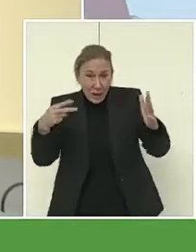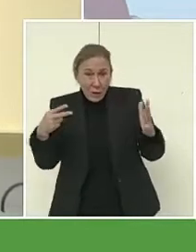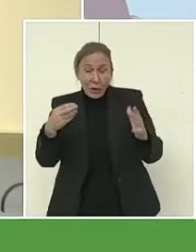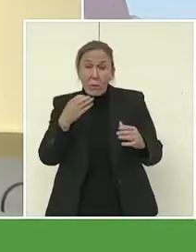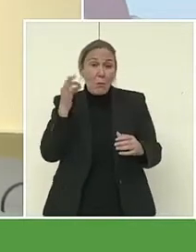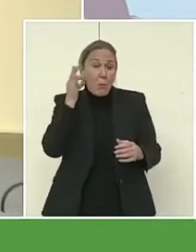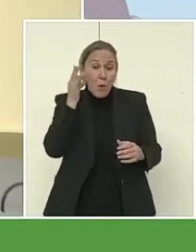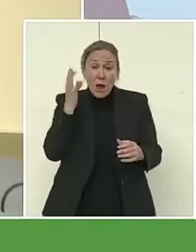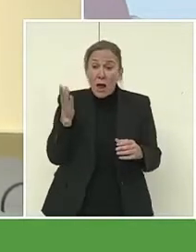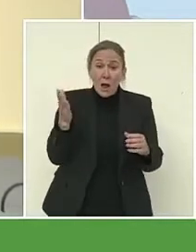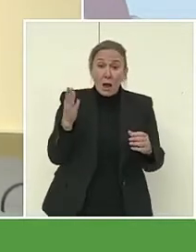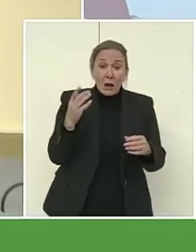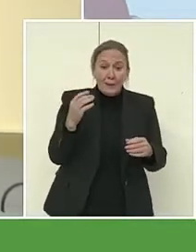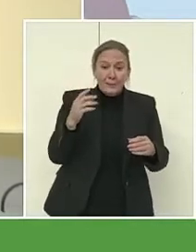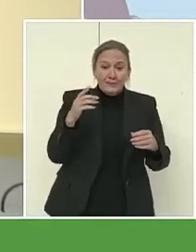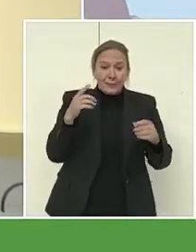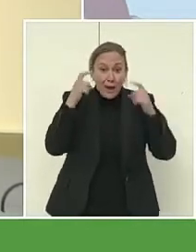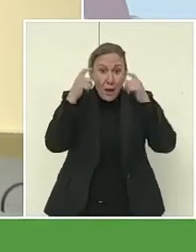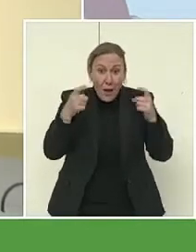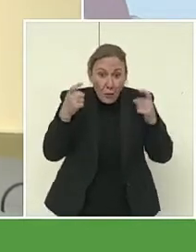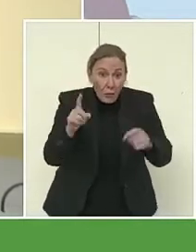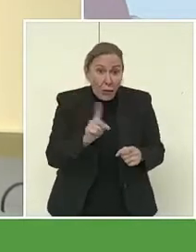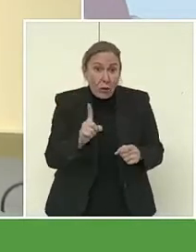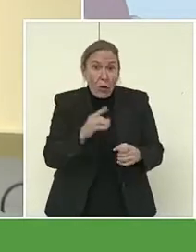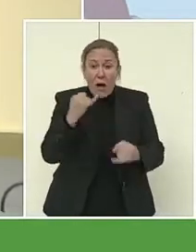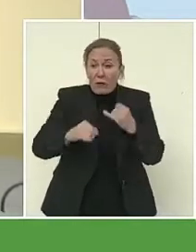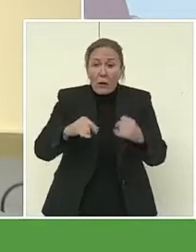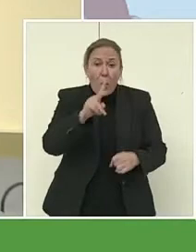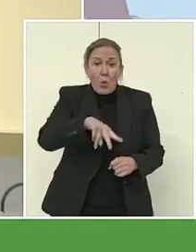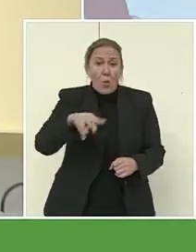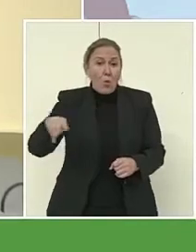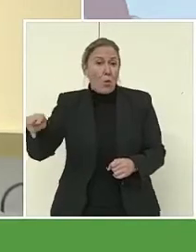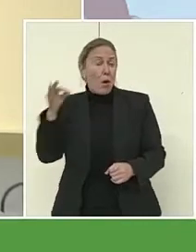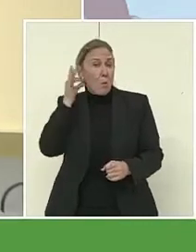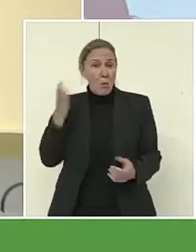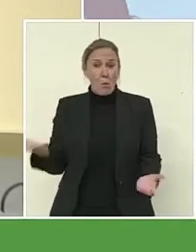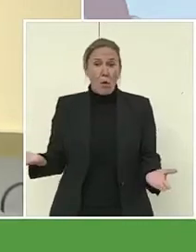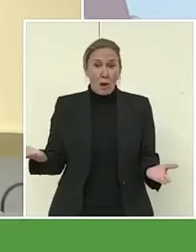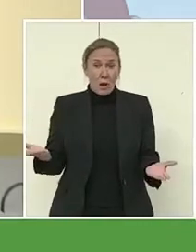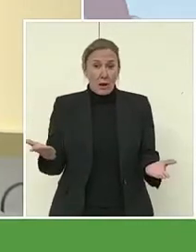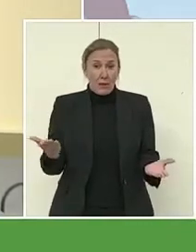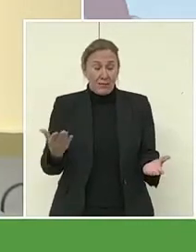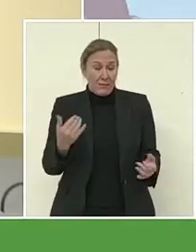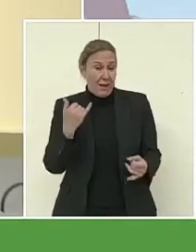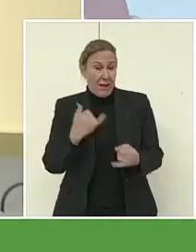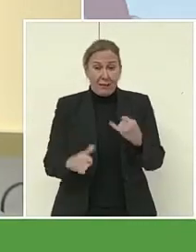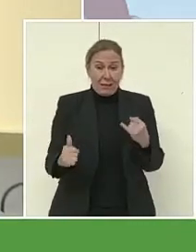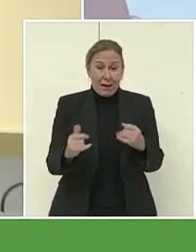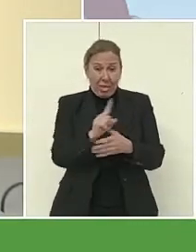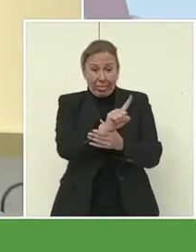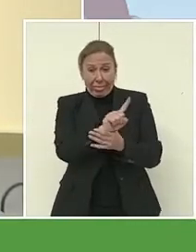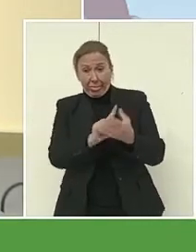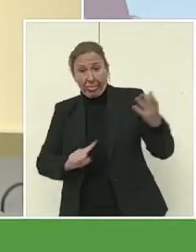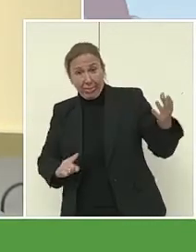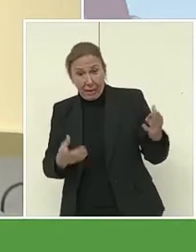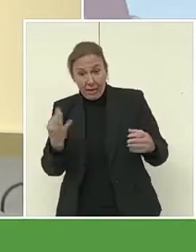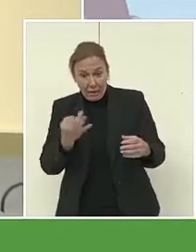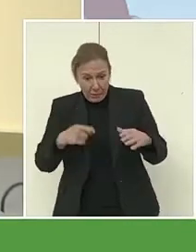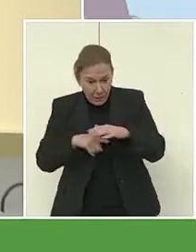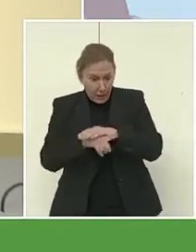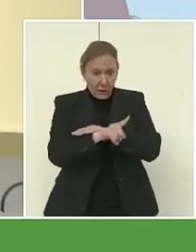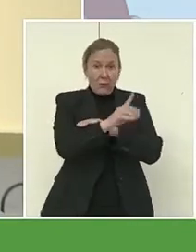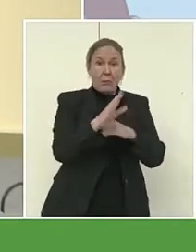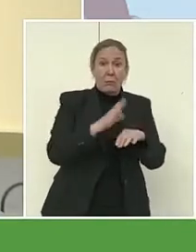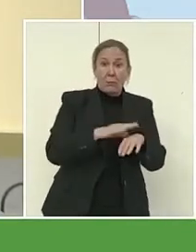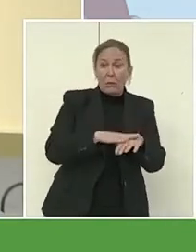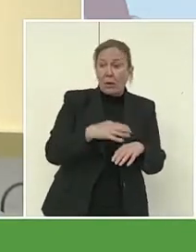perspectiva de género. Si no estamos en la junta directiva, vamos a perder talento porque no vamos a señalar que esa chica